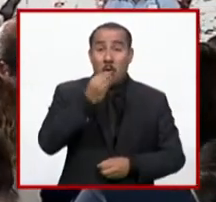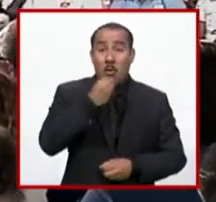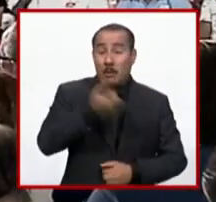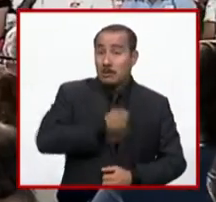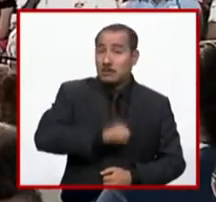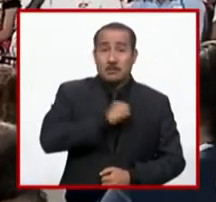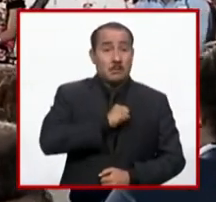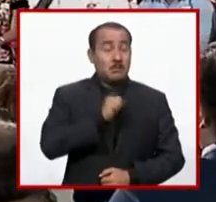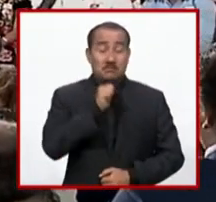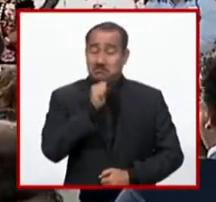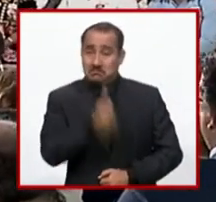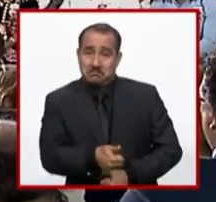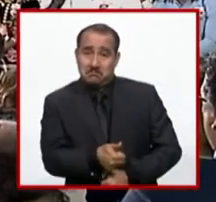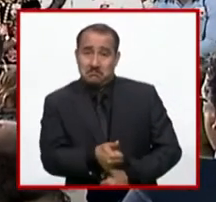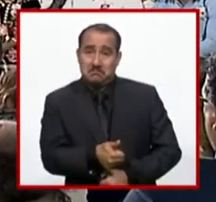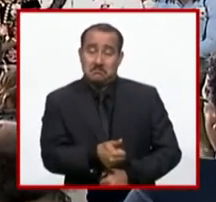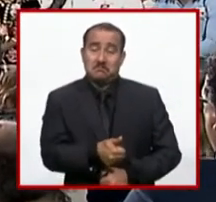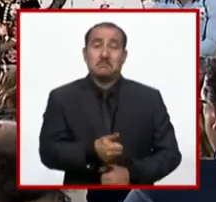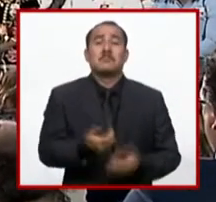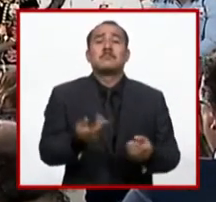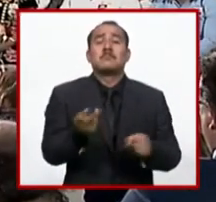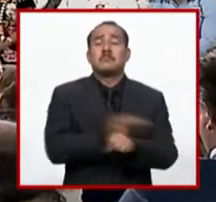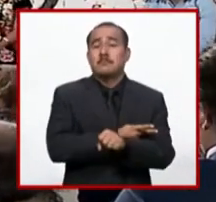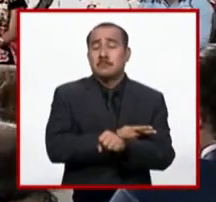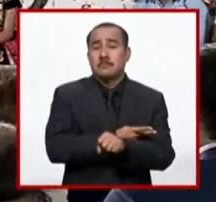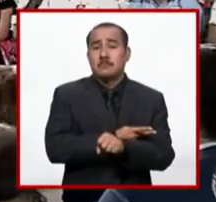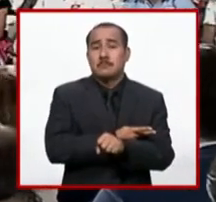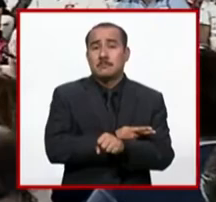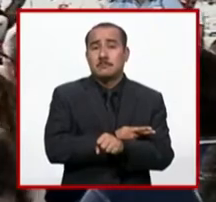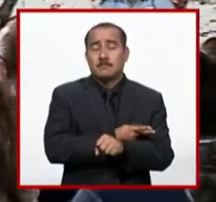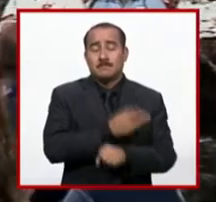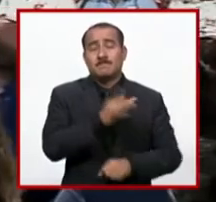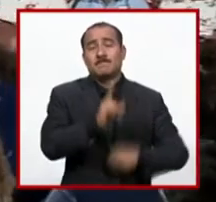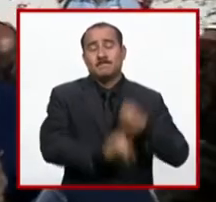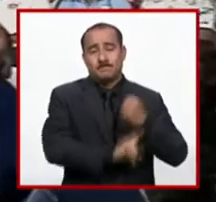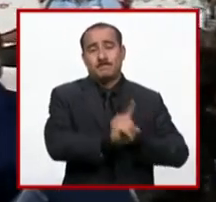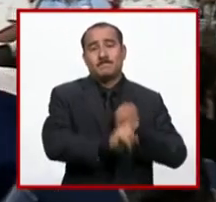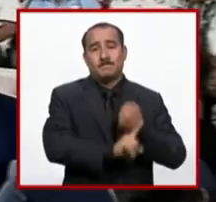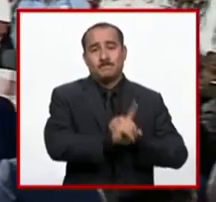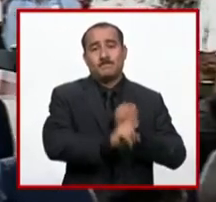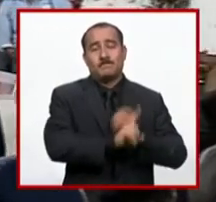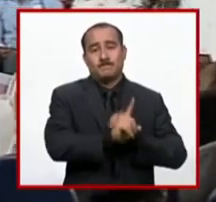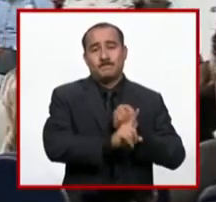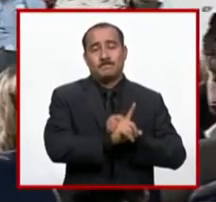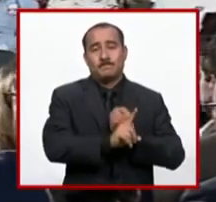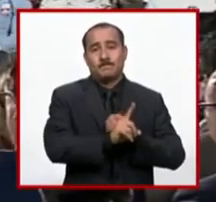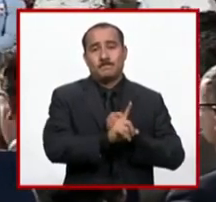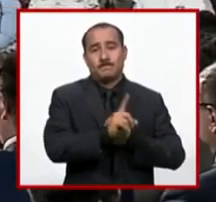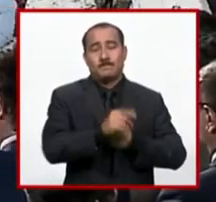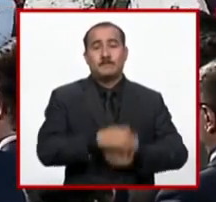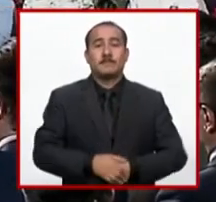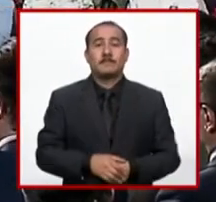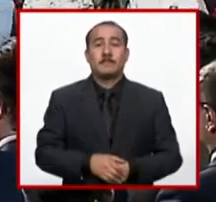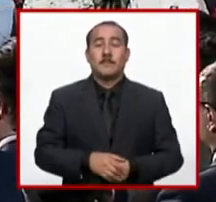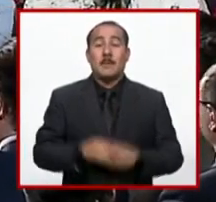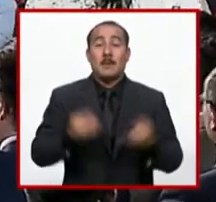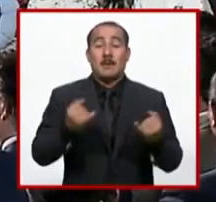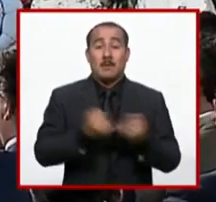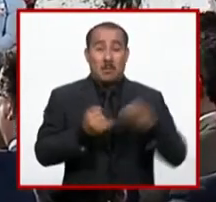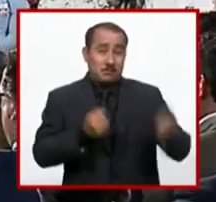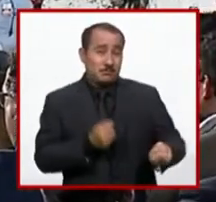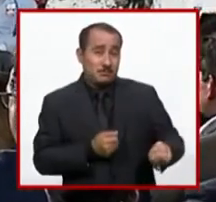adecuada de entrada, pues ya tienes obstáculos. Y en el segmento de la primera